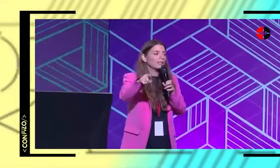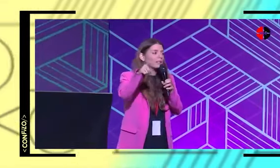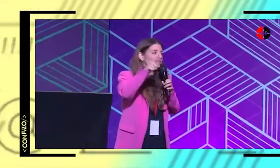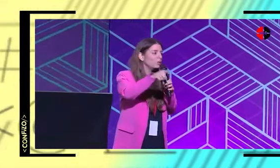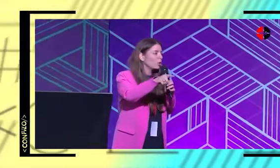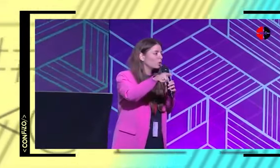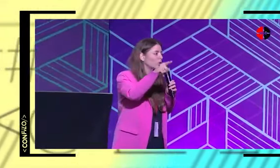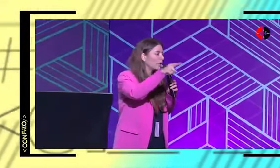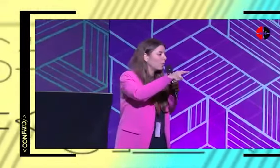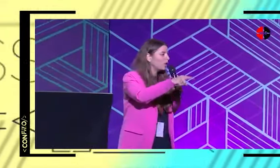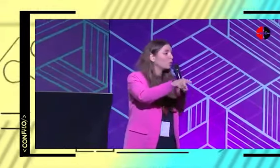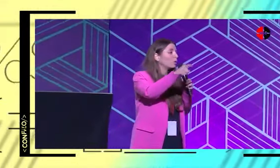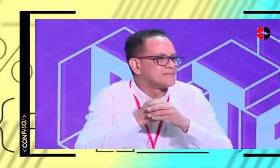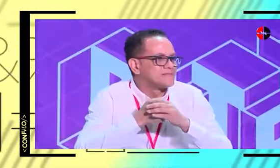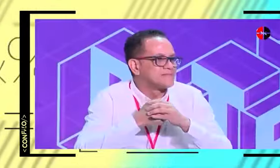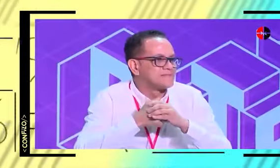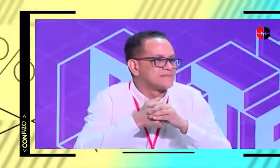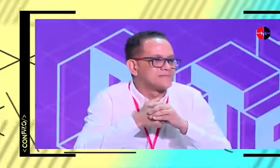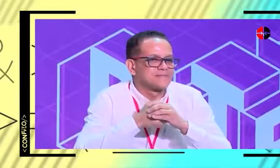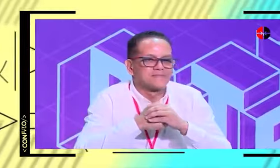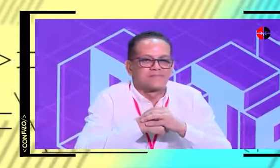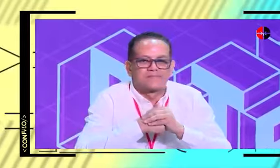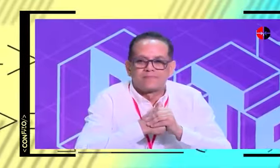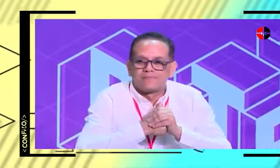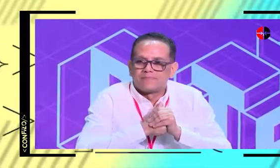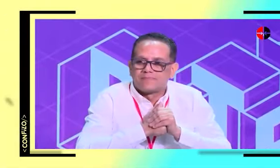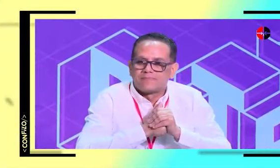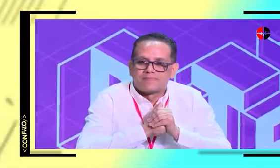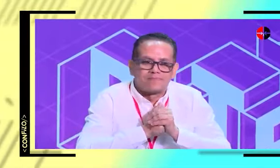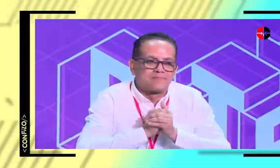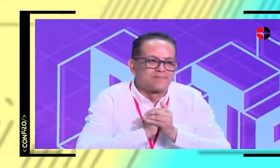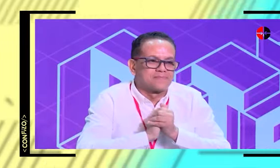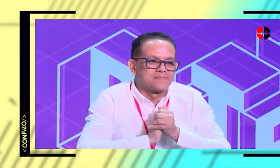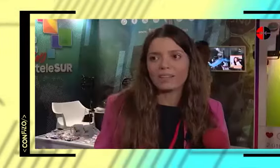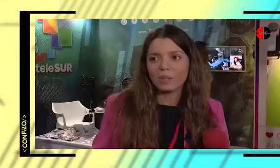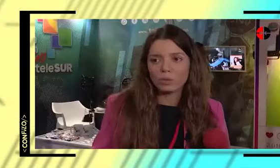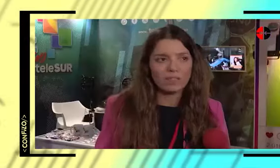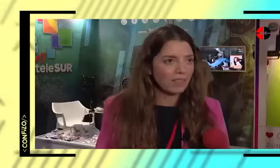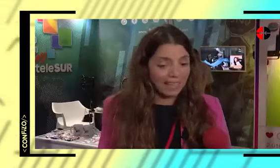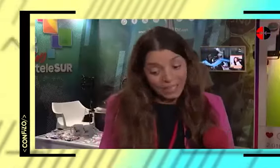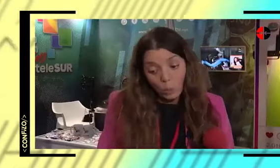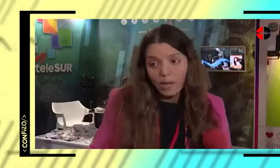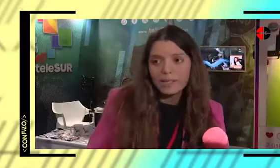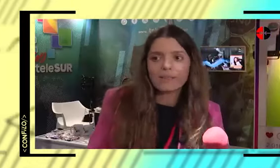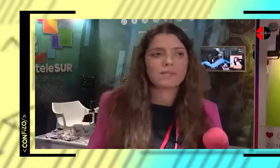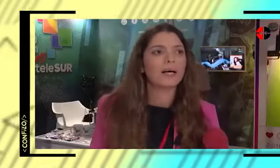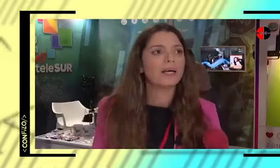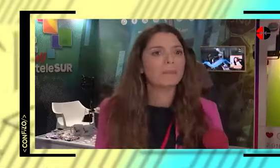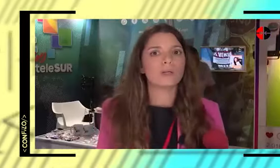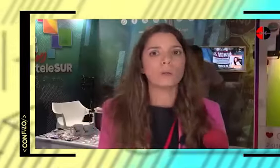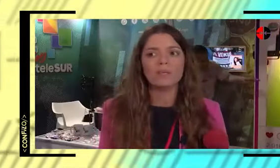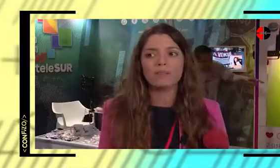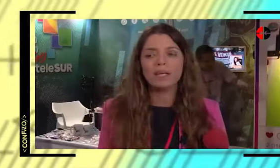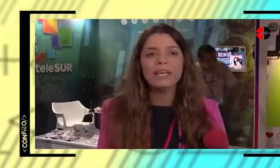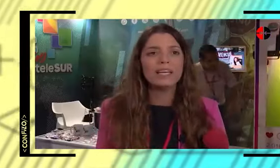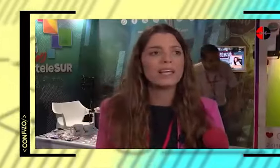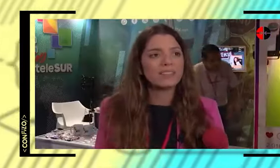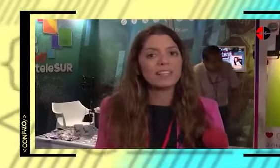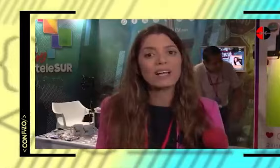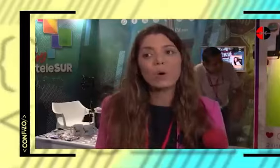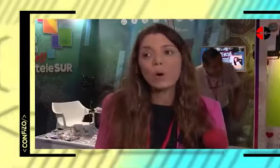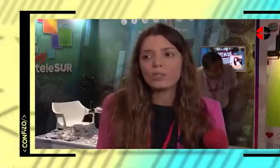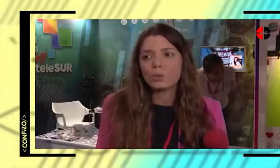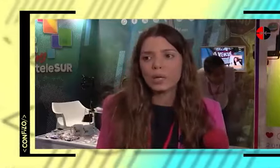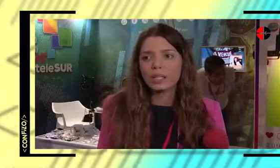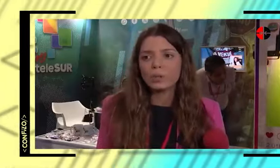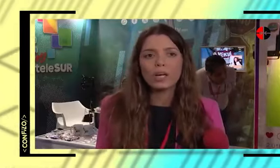tener matemáticos, ingenieros, estadísticos que están al lado en las salas de noticias, al igual que está el periodista y que